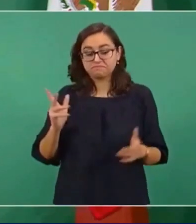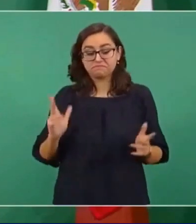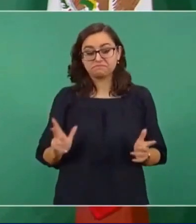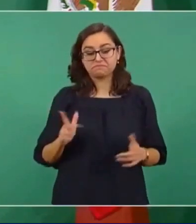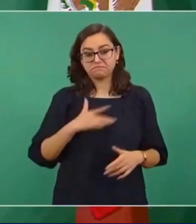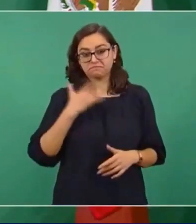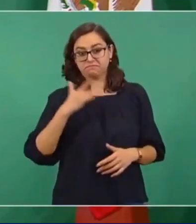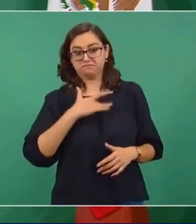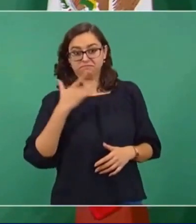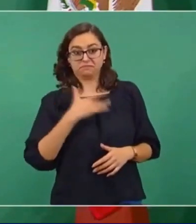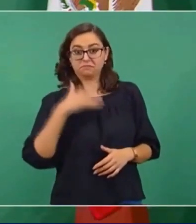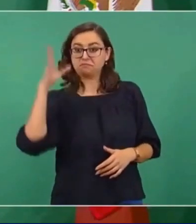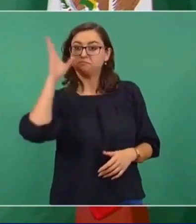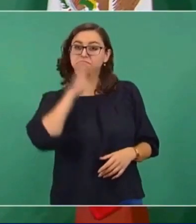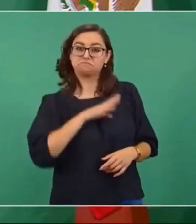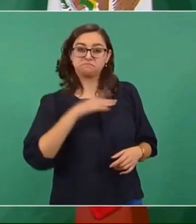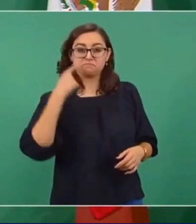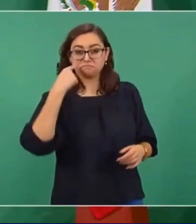sumarios,